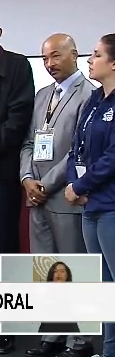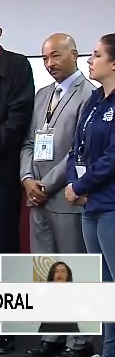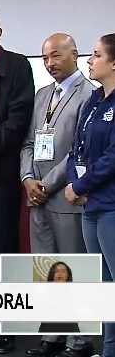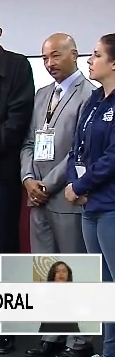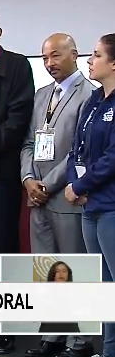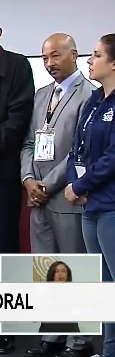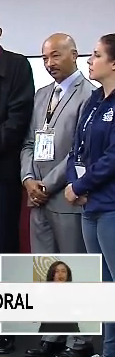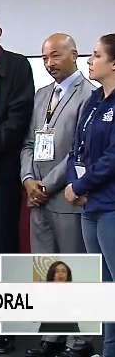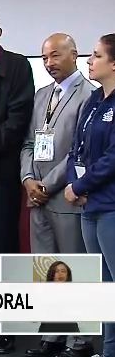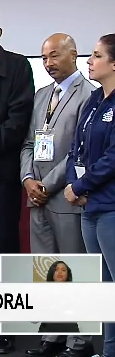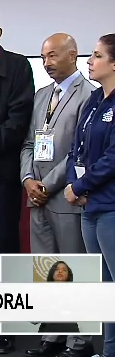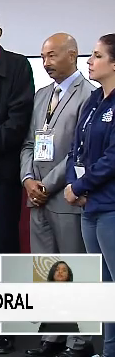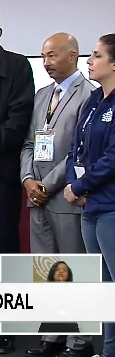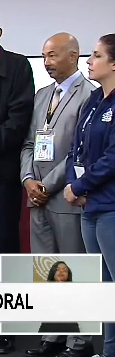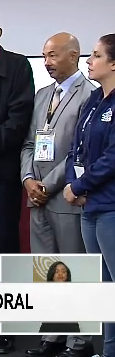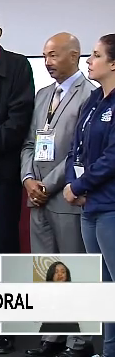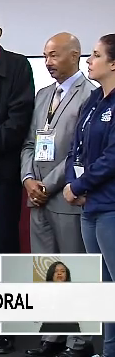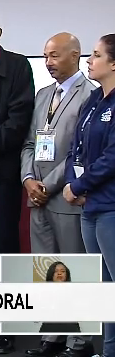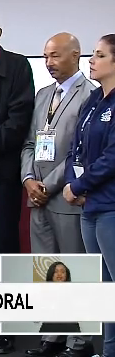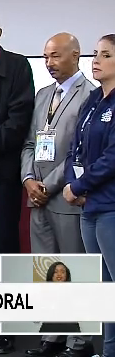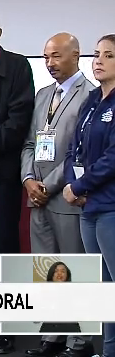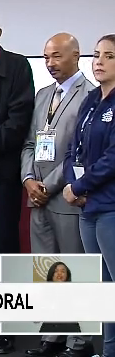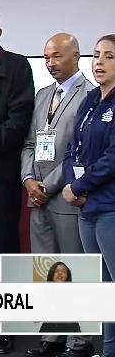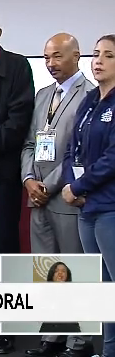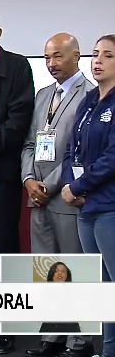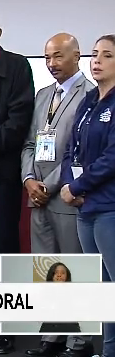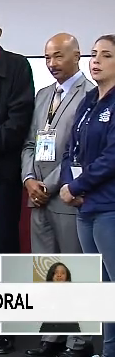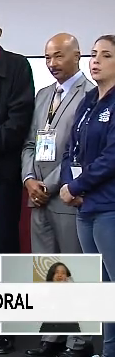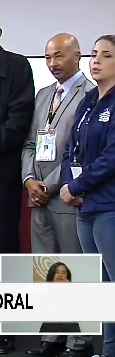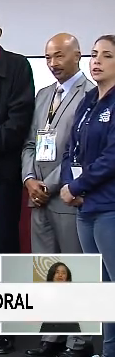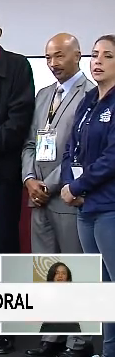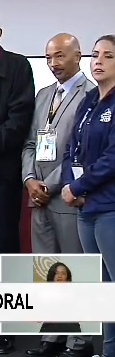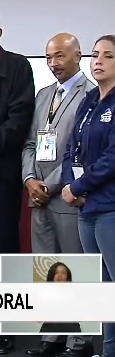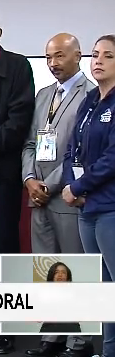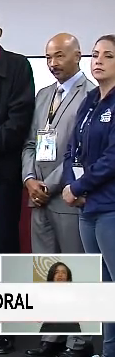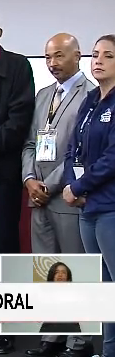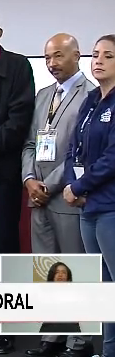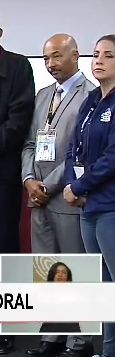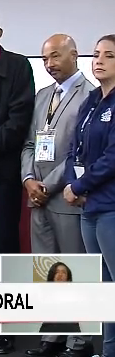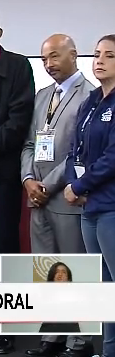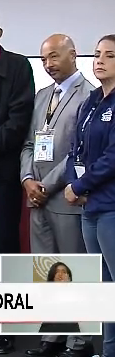llamado especial al pueblo dominicano a votar para que ejerzan su derecho.